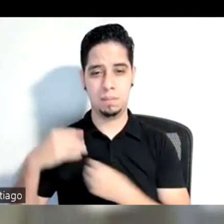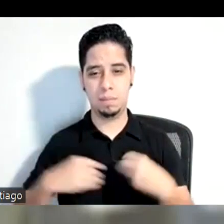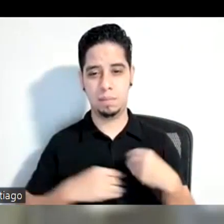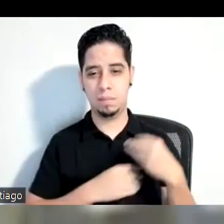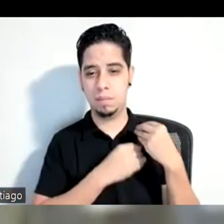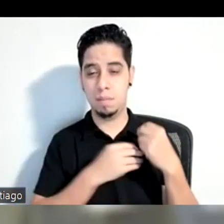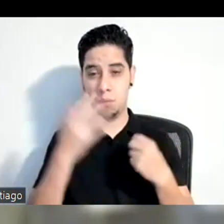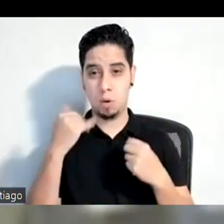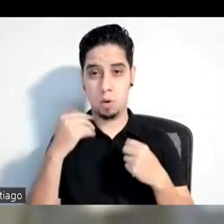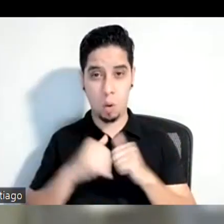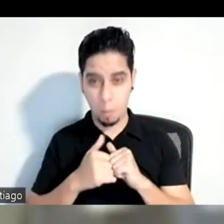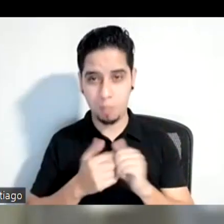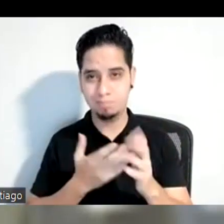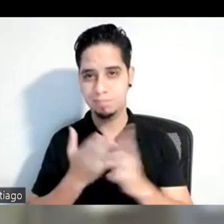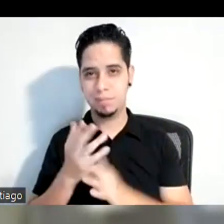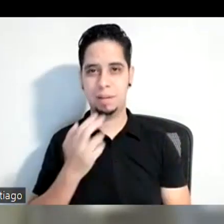inteligente. Así que